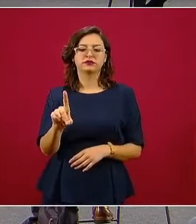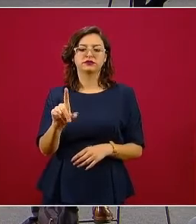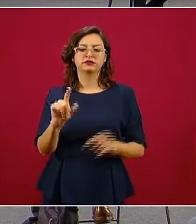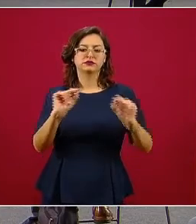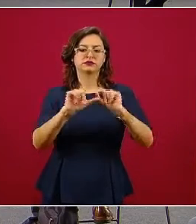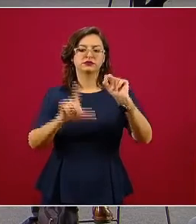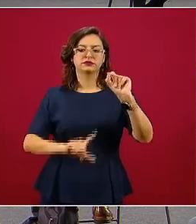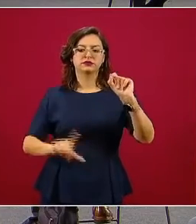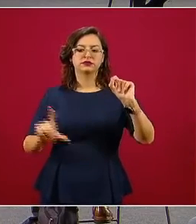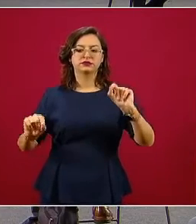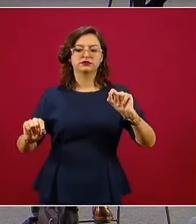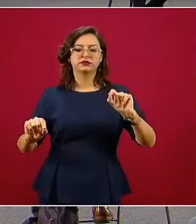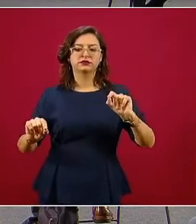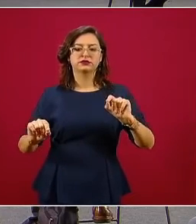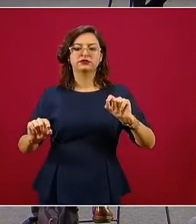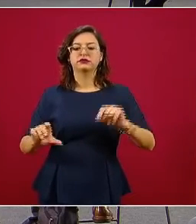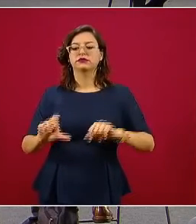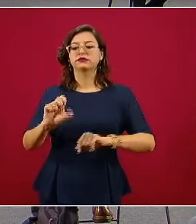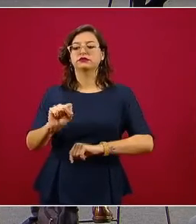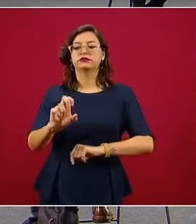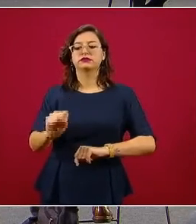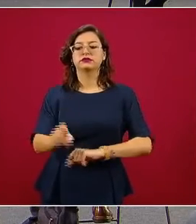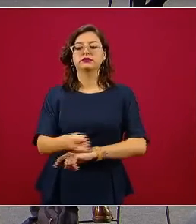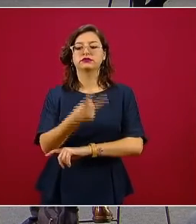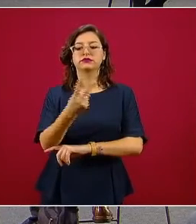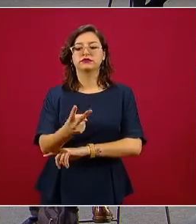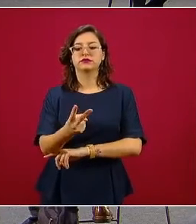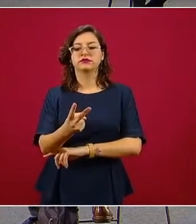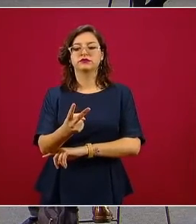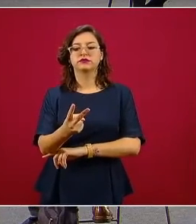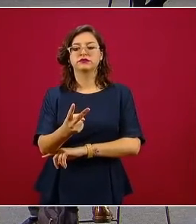nacional es 62